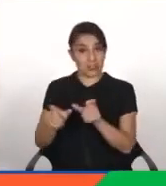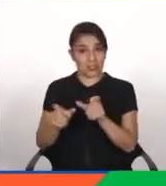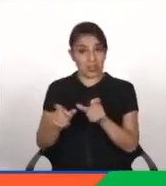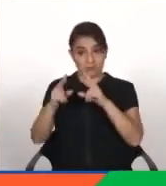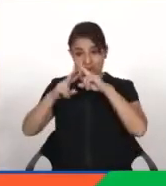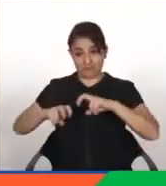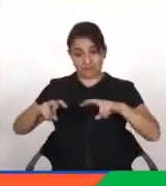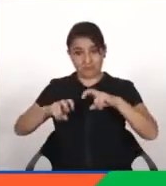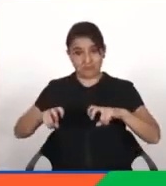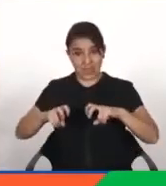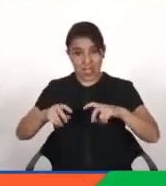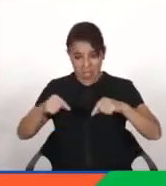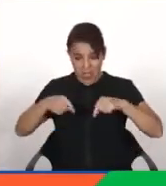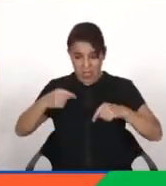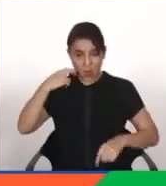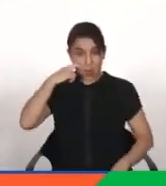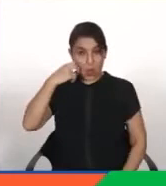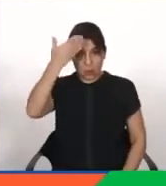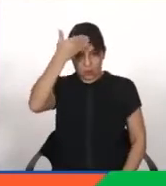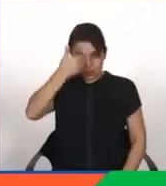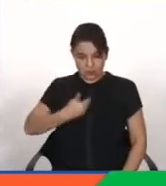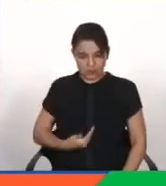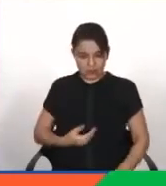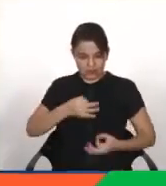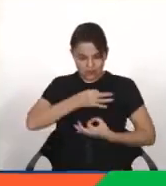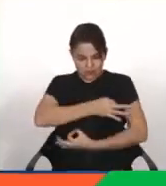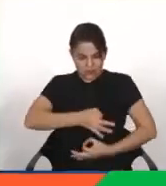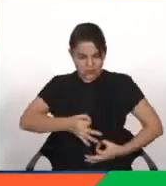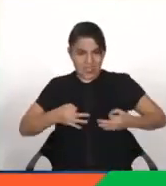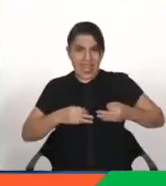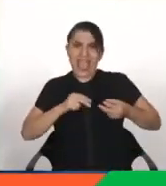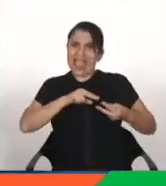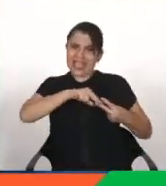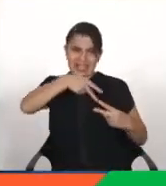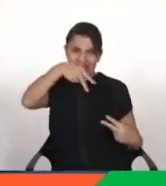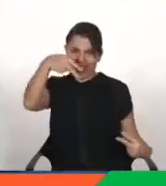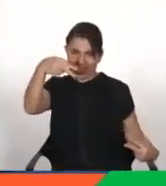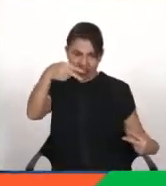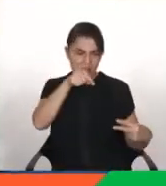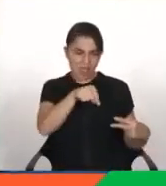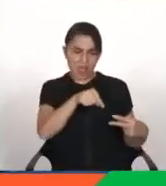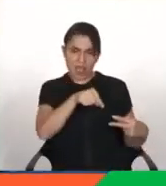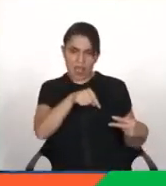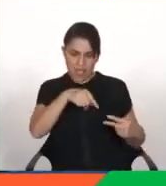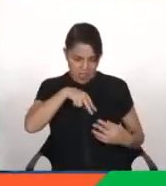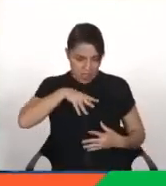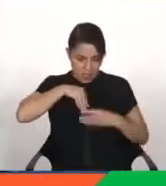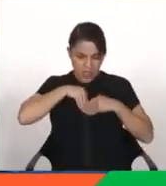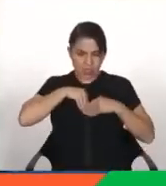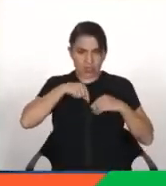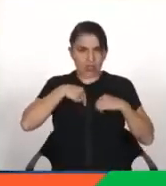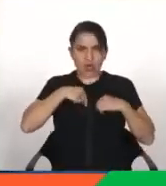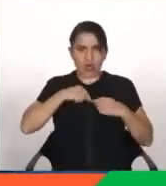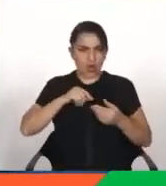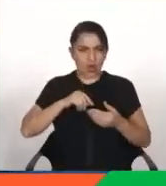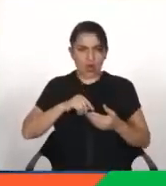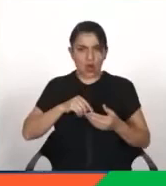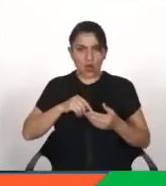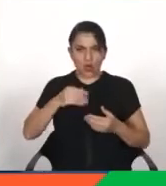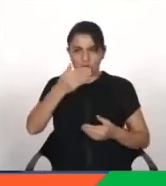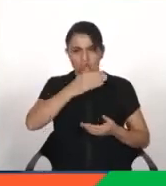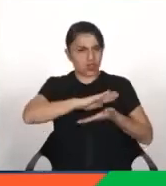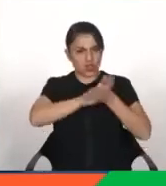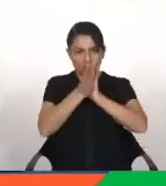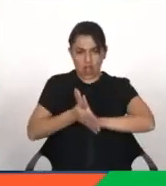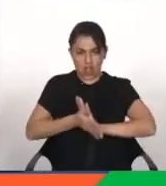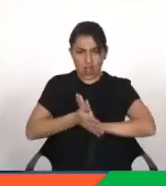que nuestros genes, al final nuestra secuencia genética, nuestra información genética define prácticamente todo lo que somos como seres humanos, ¿no? O sea, me parece